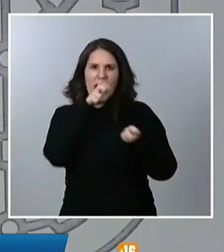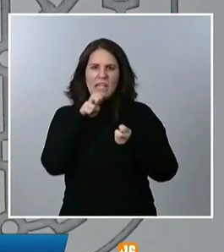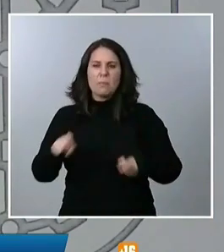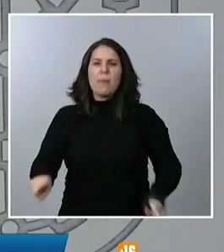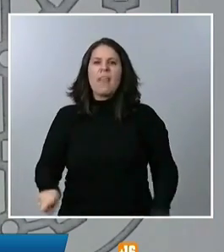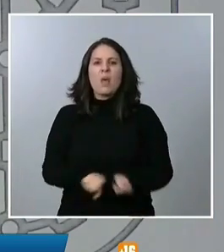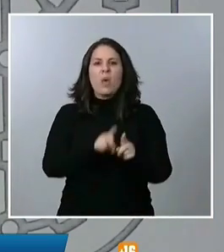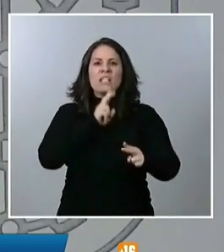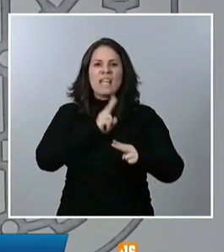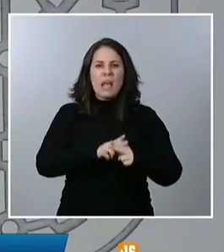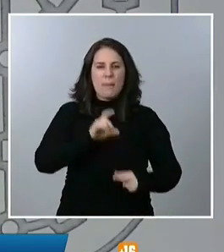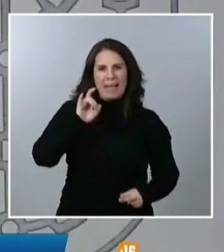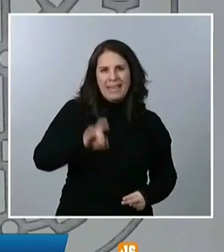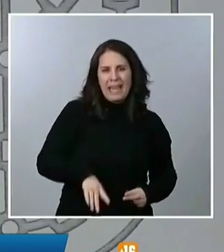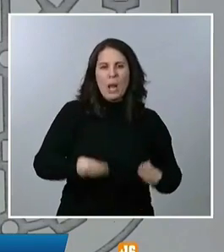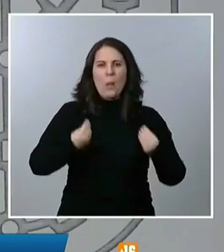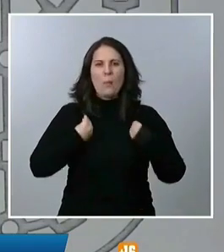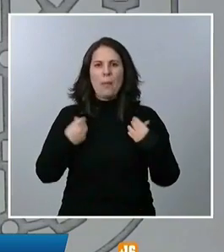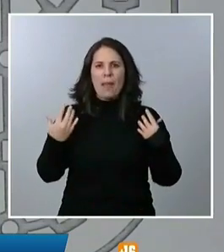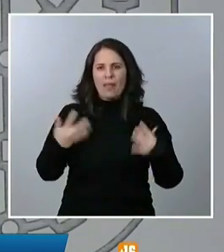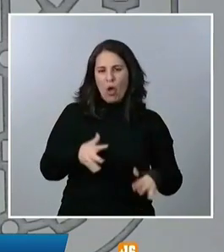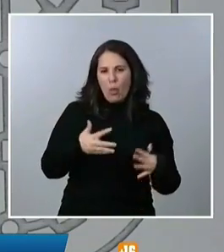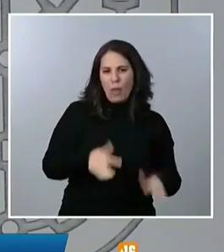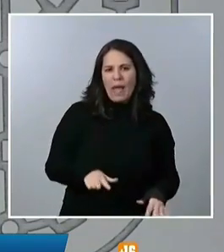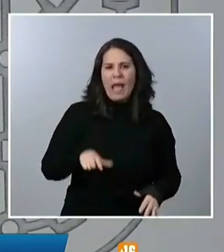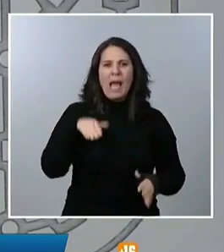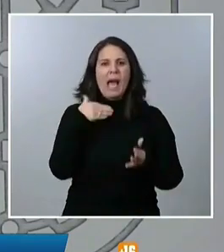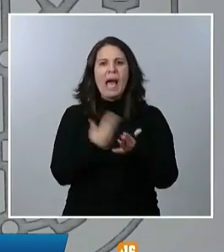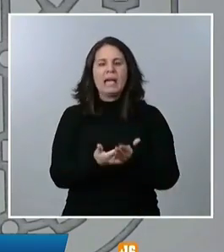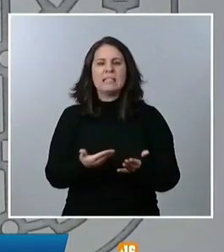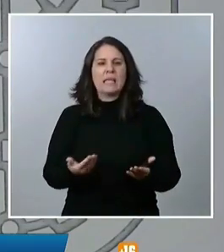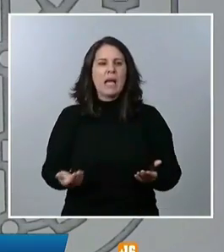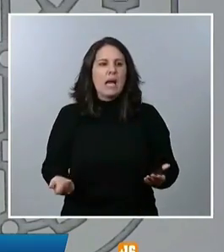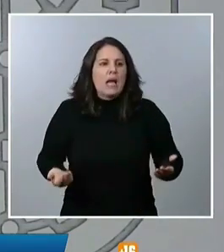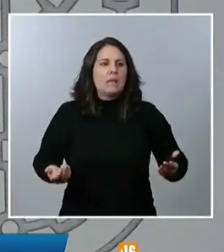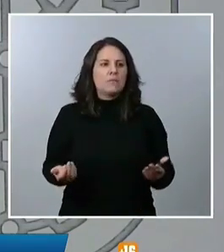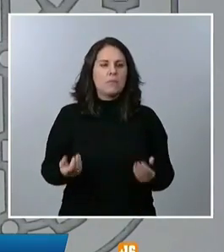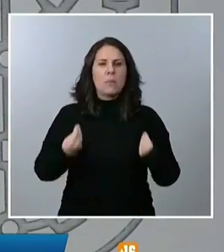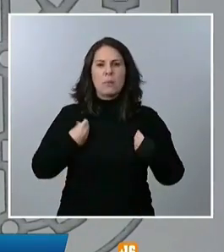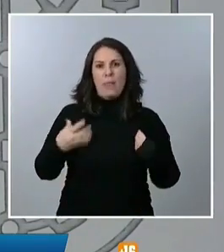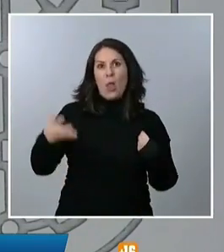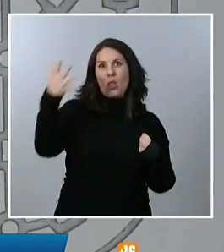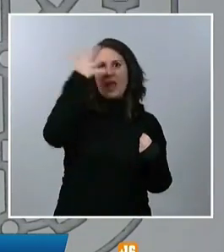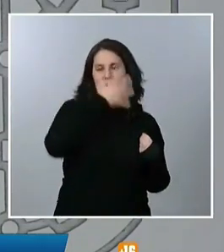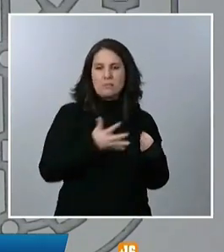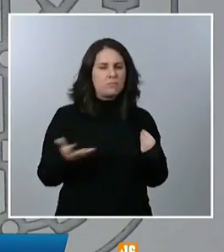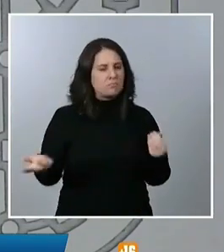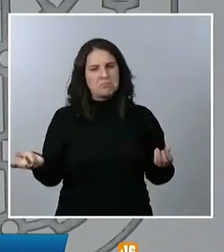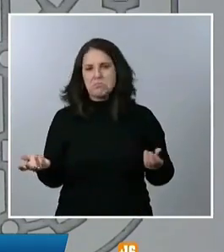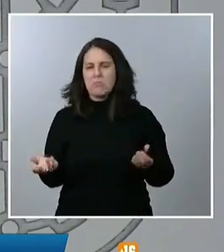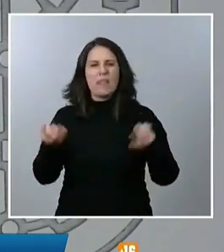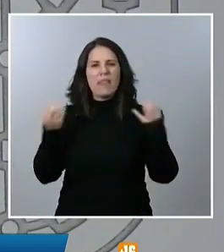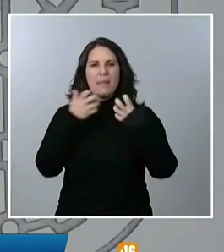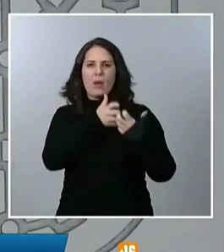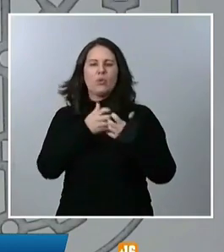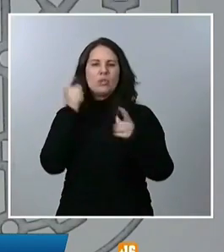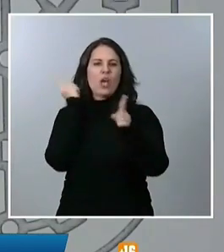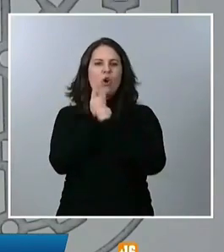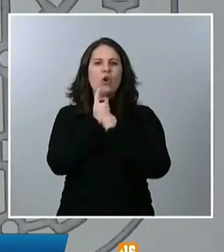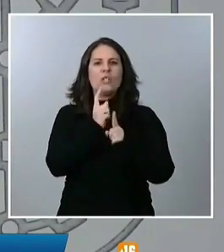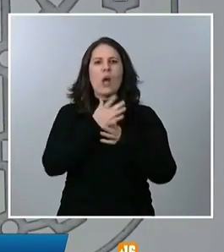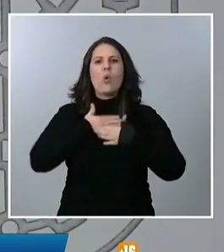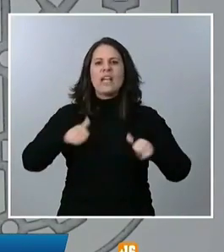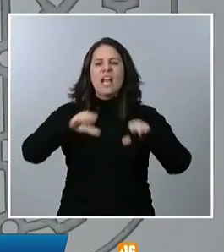vivan donde vivan y, por tanto, siendo conscientes de que tenemos que combatir cualquier forma de ilusión o de fraude